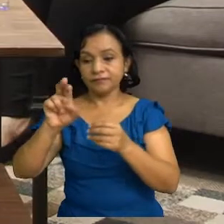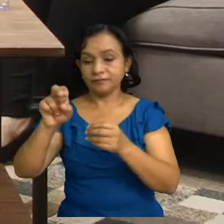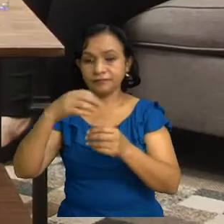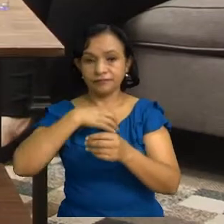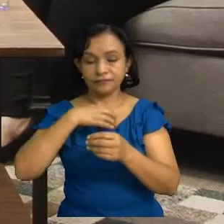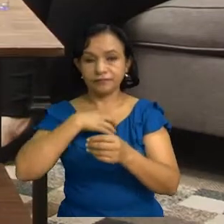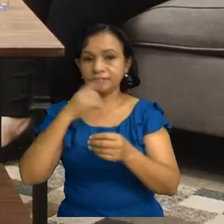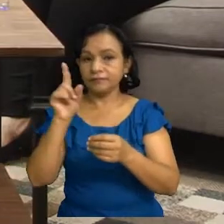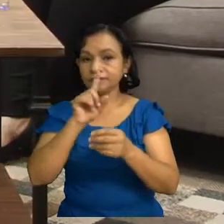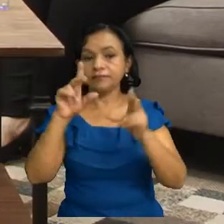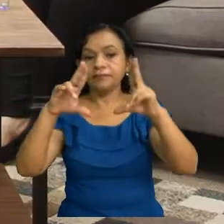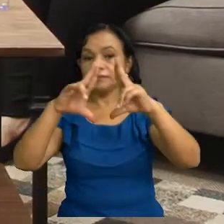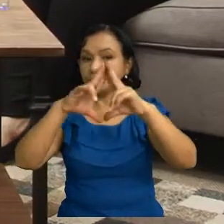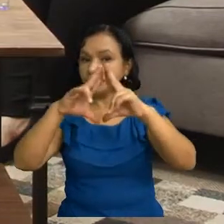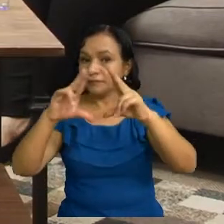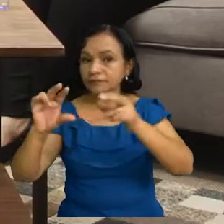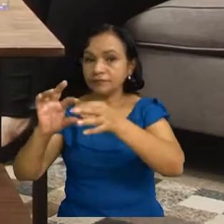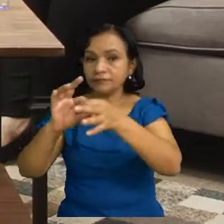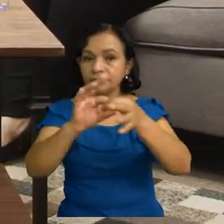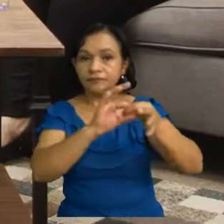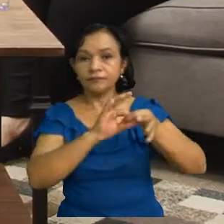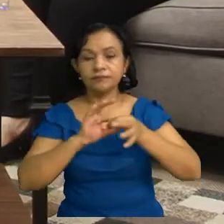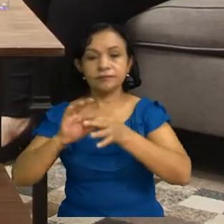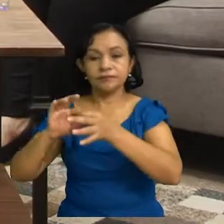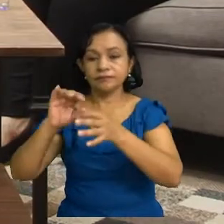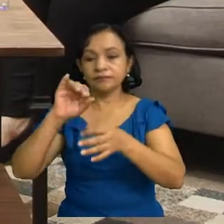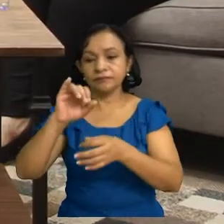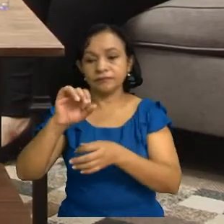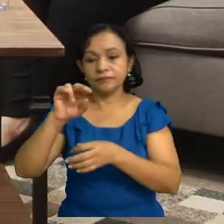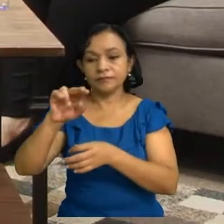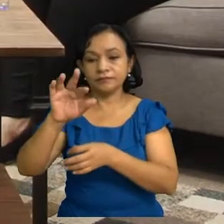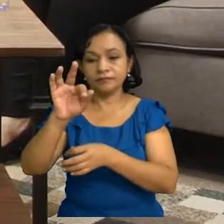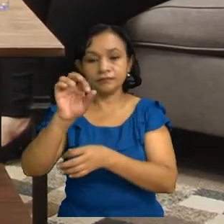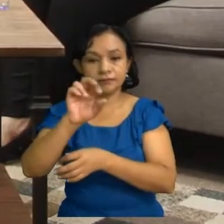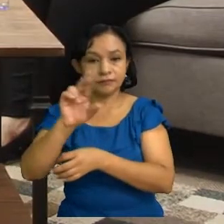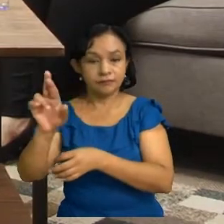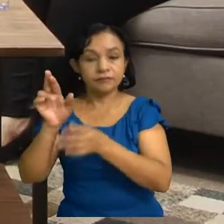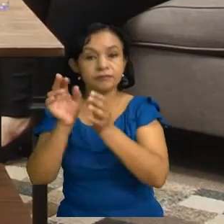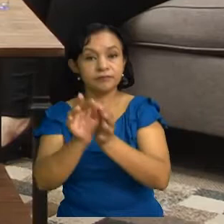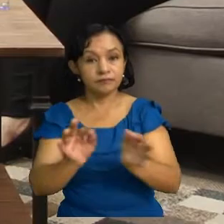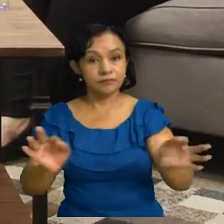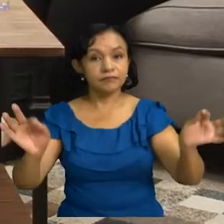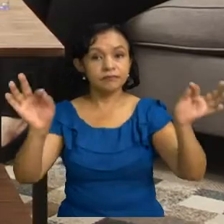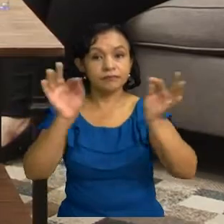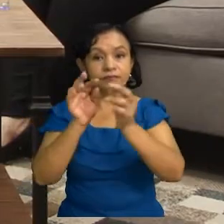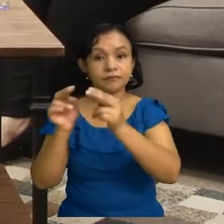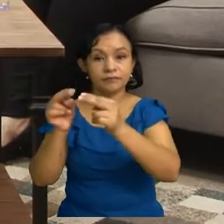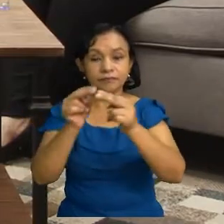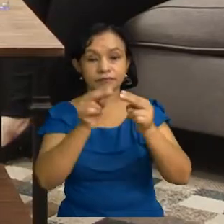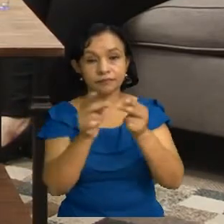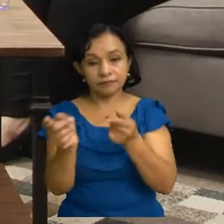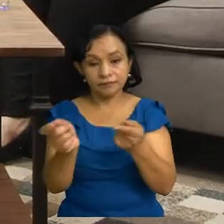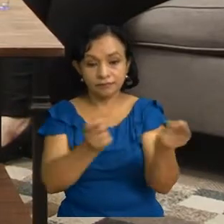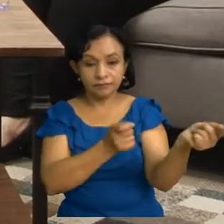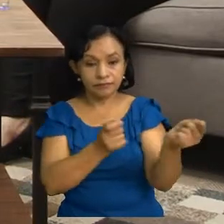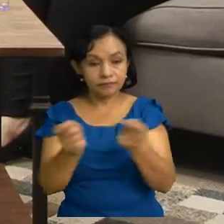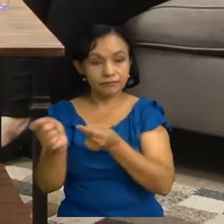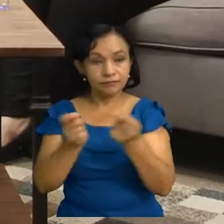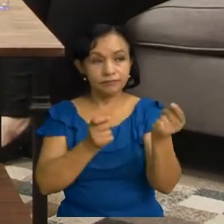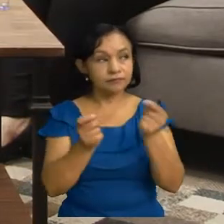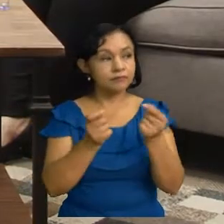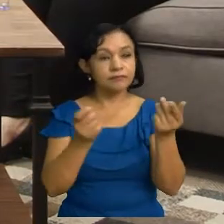y que el inafor forma una parte muy importante porque es la parte digamos de como el control y el manejo del recurso